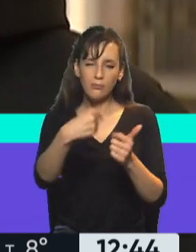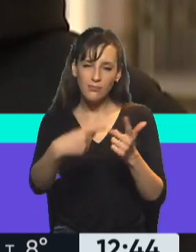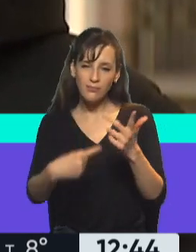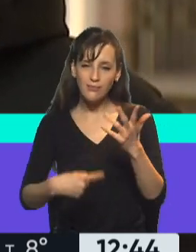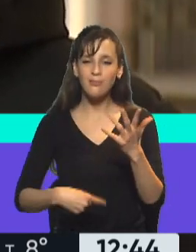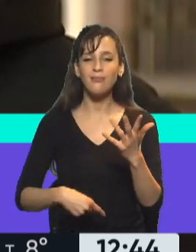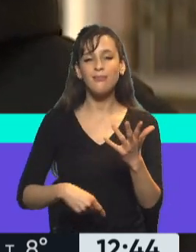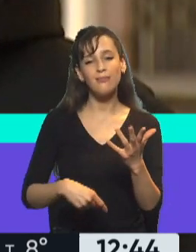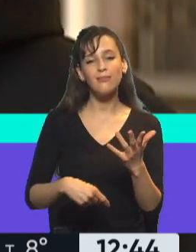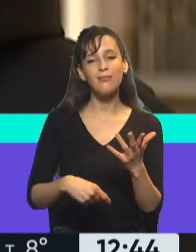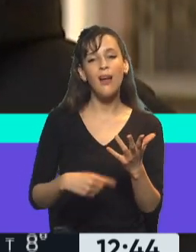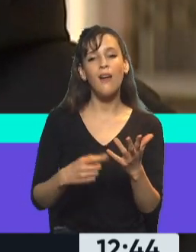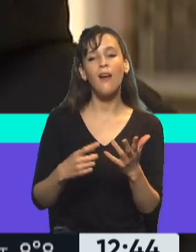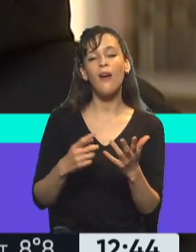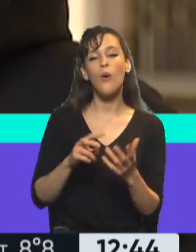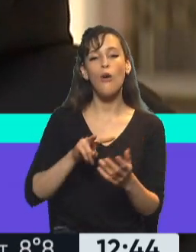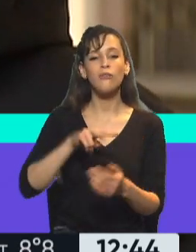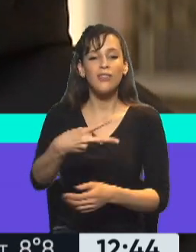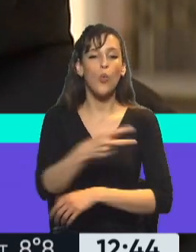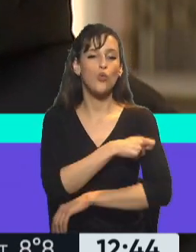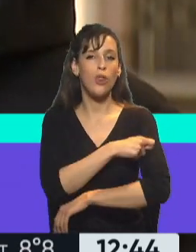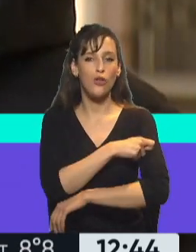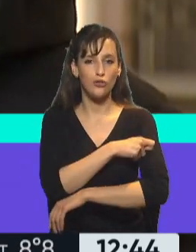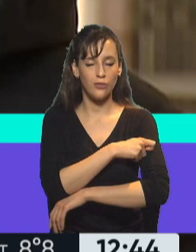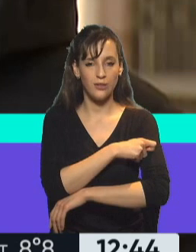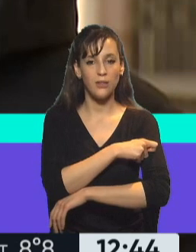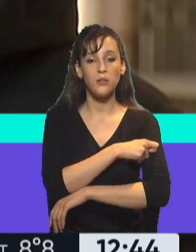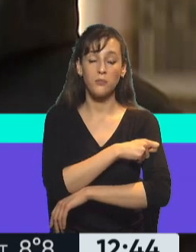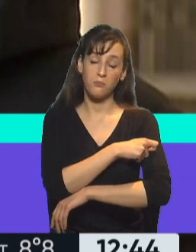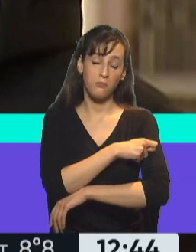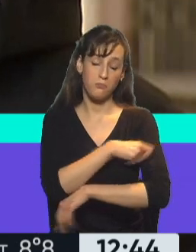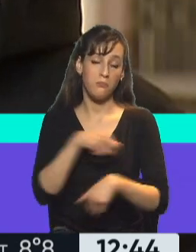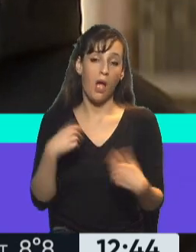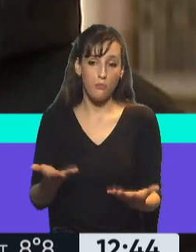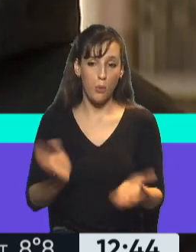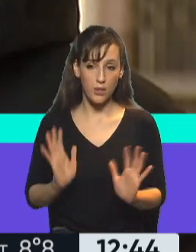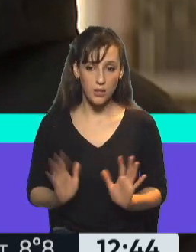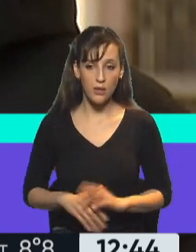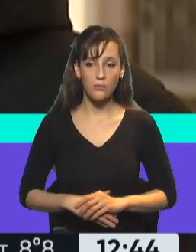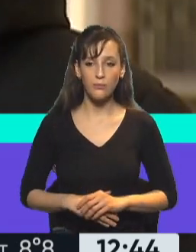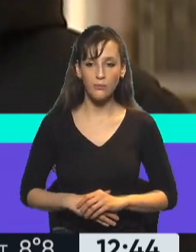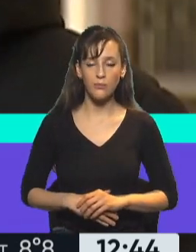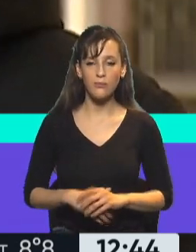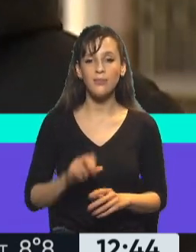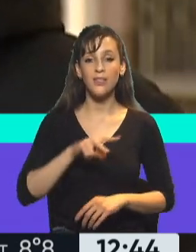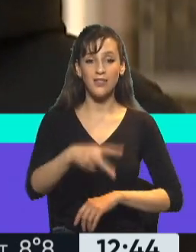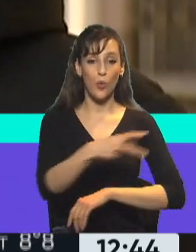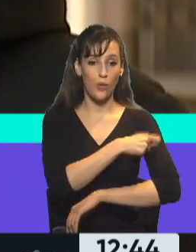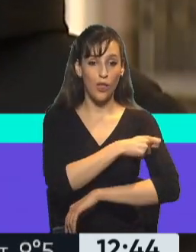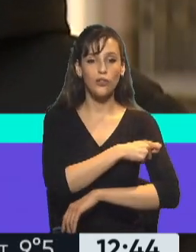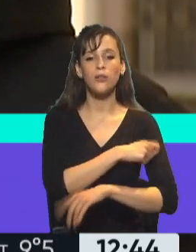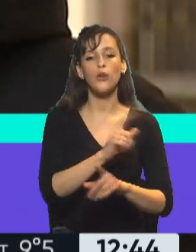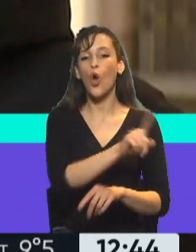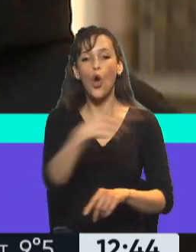segundas vacunas o segundas dosis de otra vacuna para estas circunstancias donde uno o no tiene la